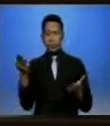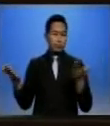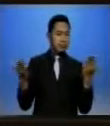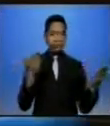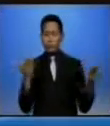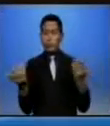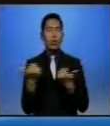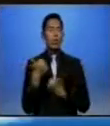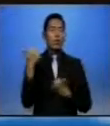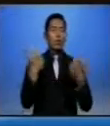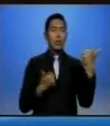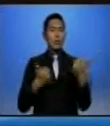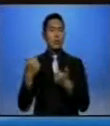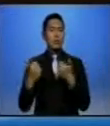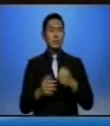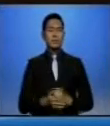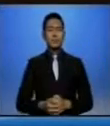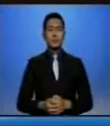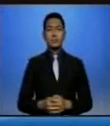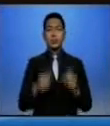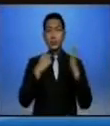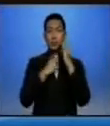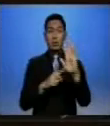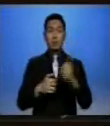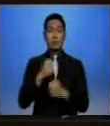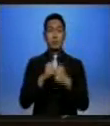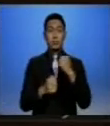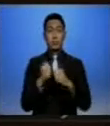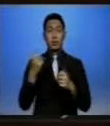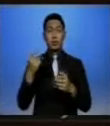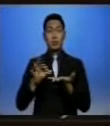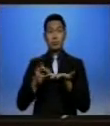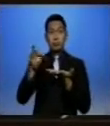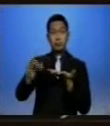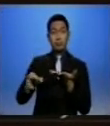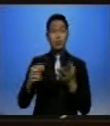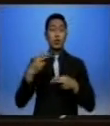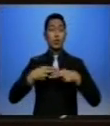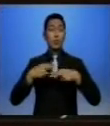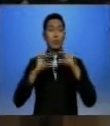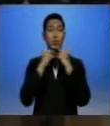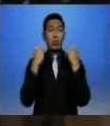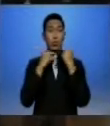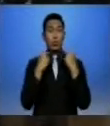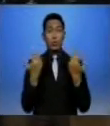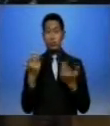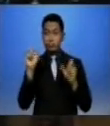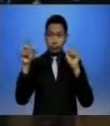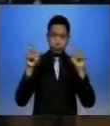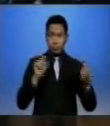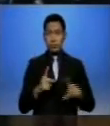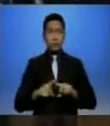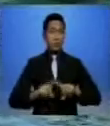popular de la manga del Cura, que a nadie le puede quedar duda del respeto absoluto a la voluntad de la gente. Rommel Garzón, Gama Noticias.